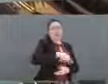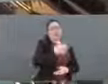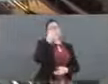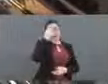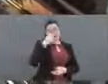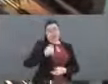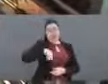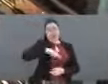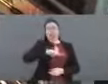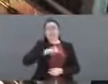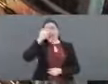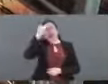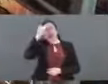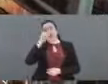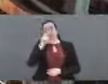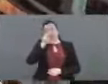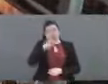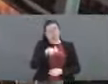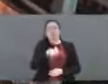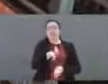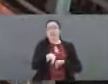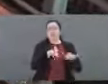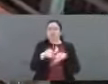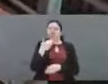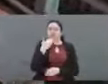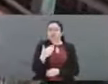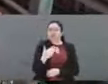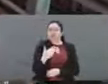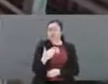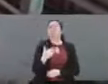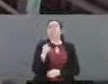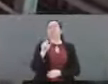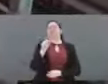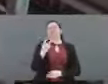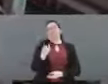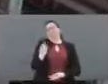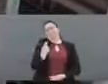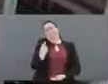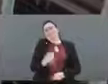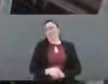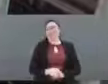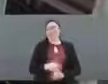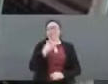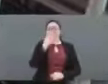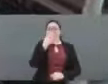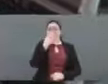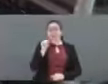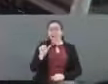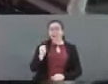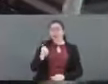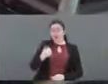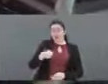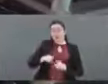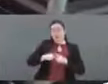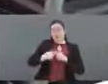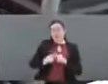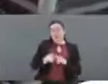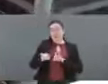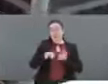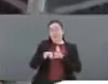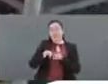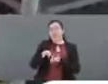estos sectores están funcionando. Entonces, por ahí de agosto, que ya empiecen a operar los sectores, vamos a estar muy de cerca